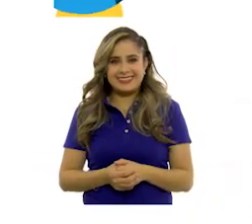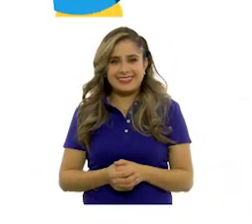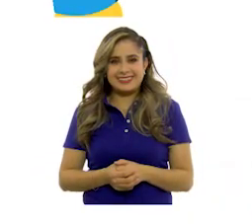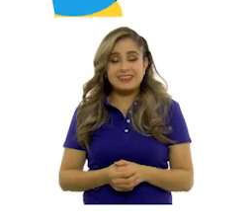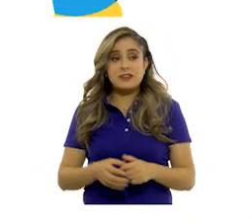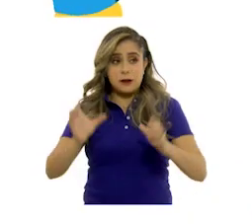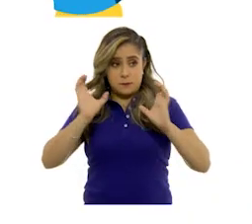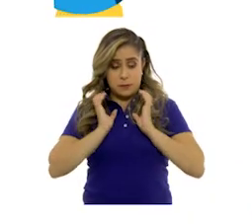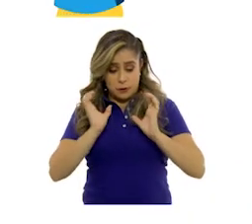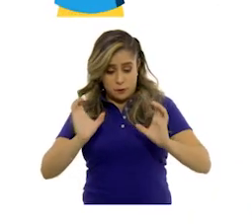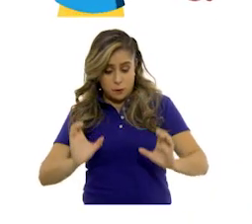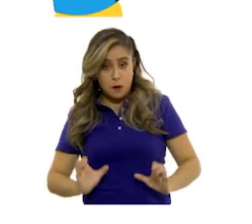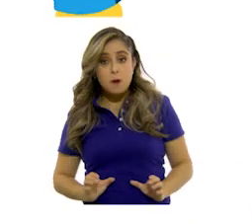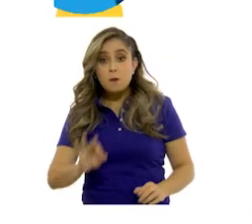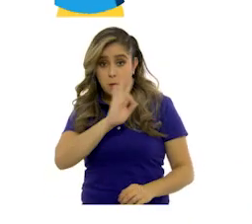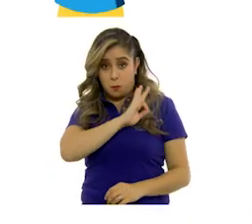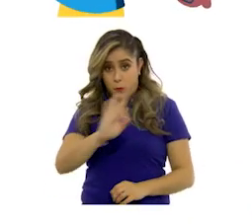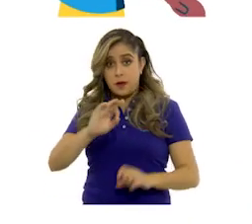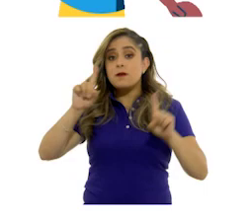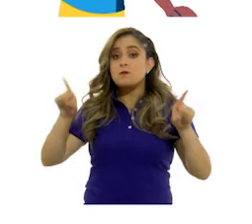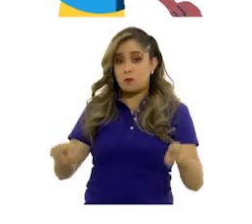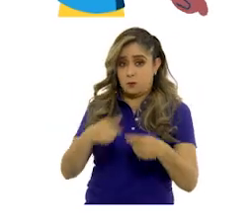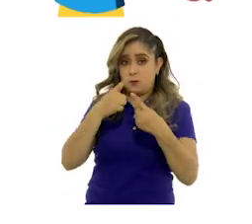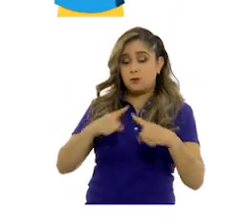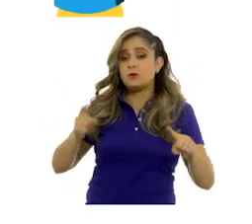Mi cuerpo hace música.